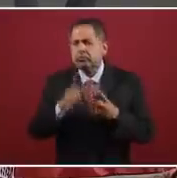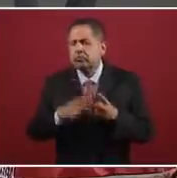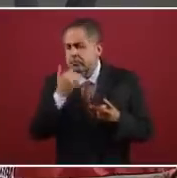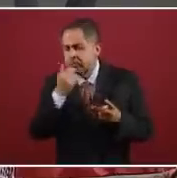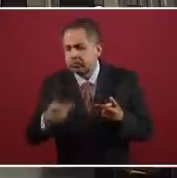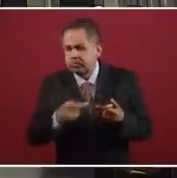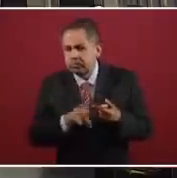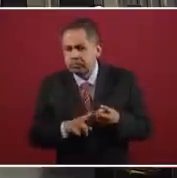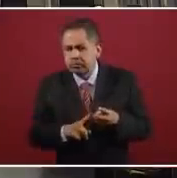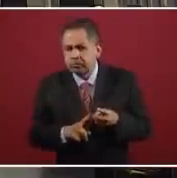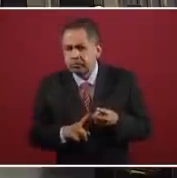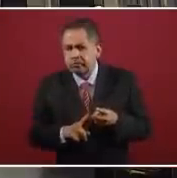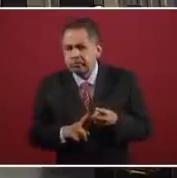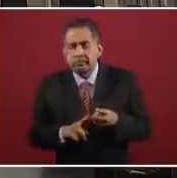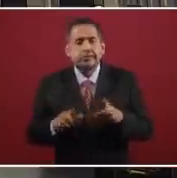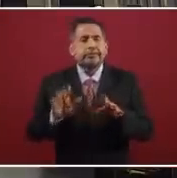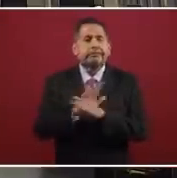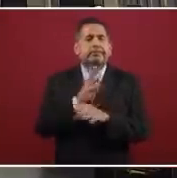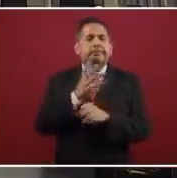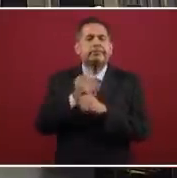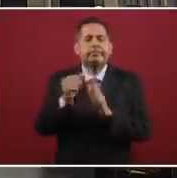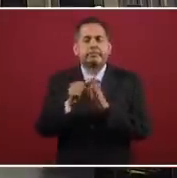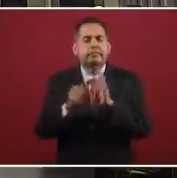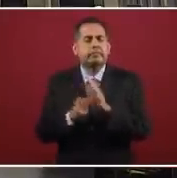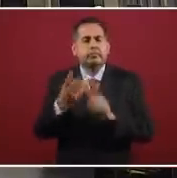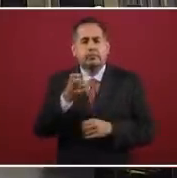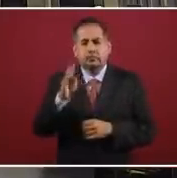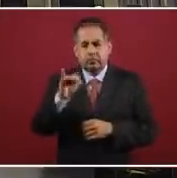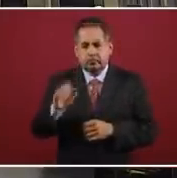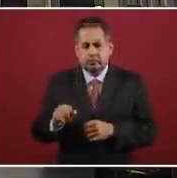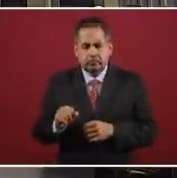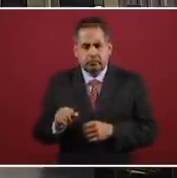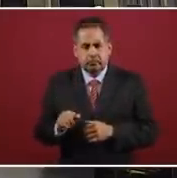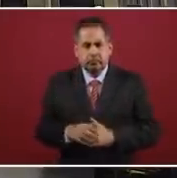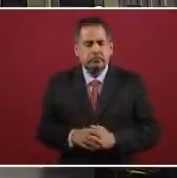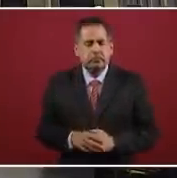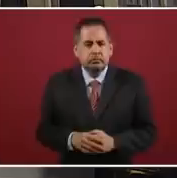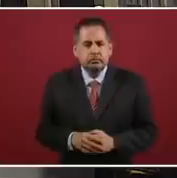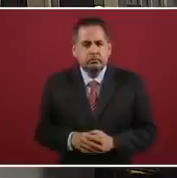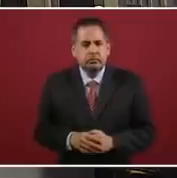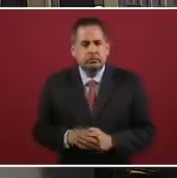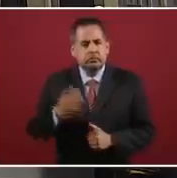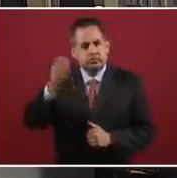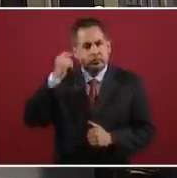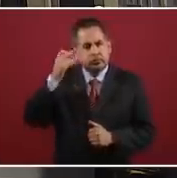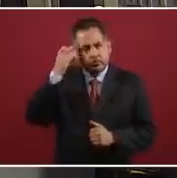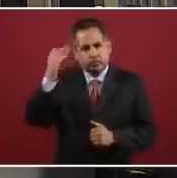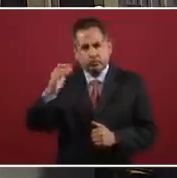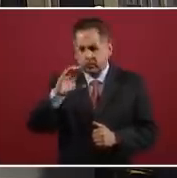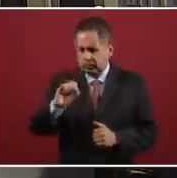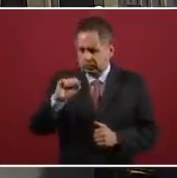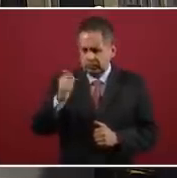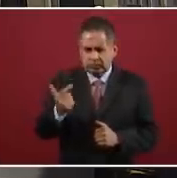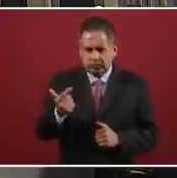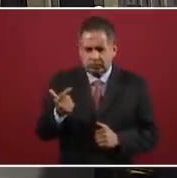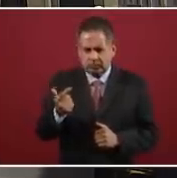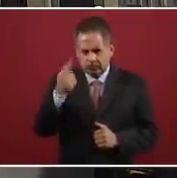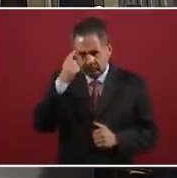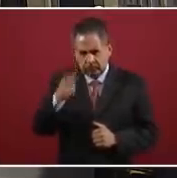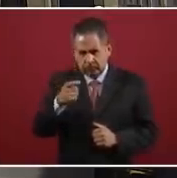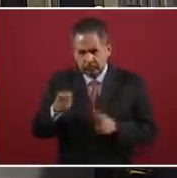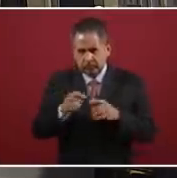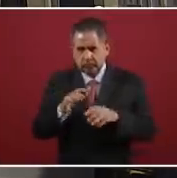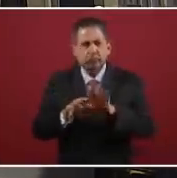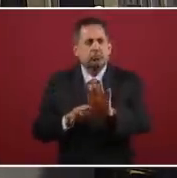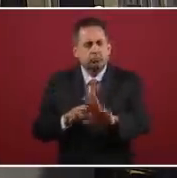planteabas… De la reforma al artículo 400 bis del código, que se hizo en el tiempo de Presidente Salinas, para que…